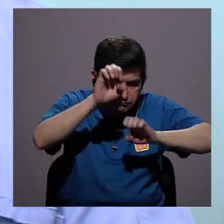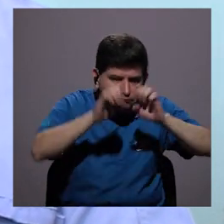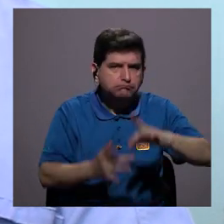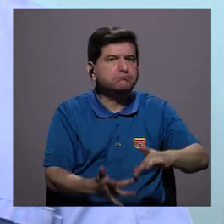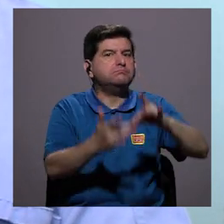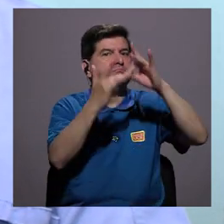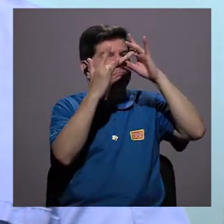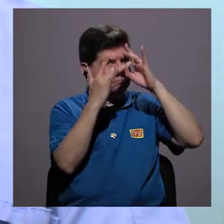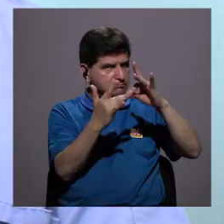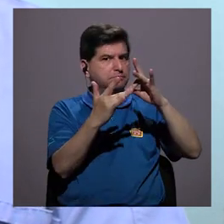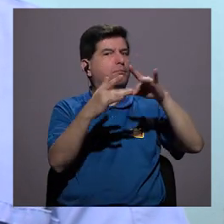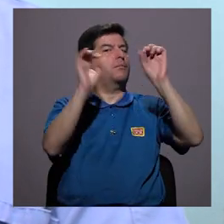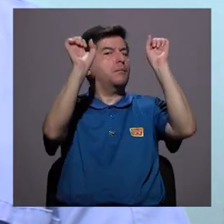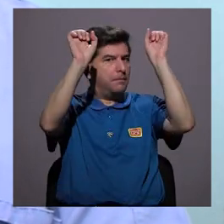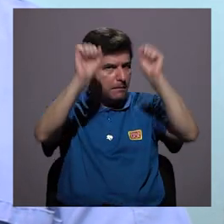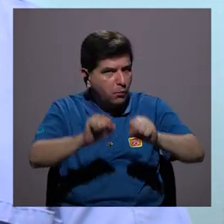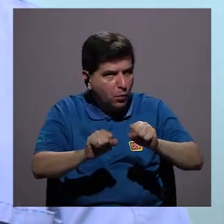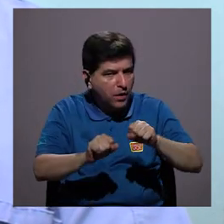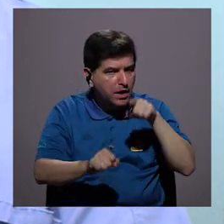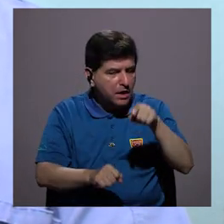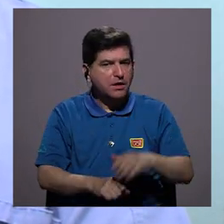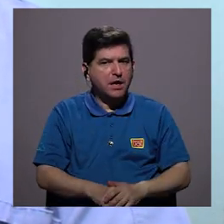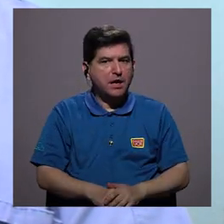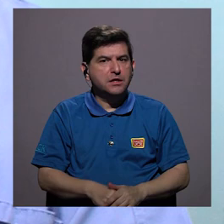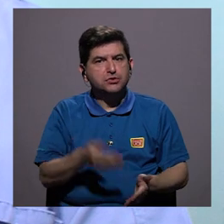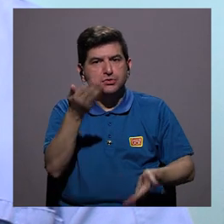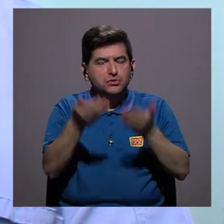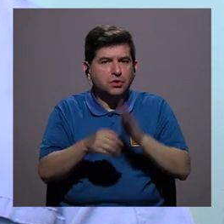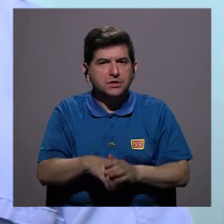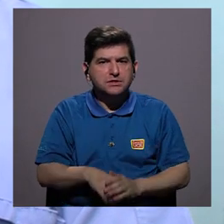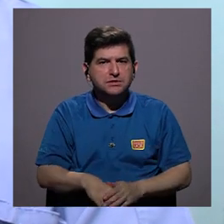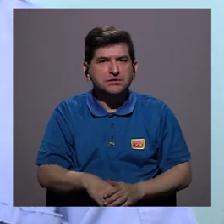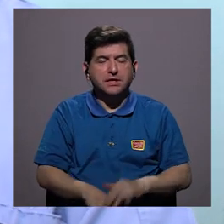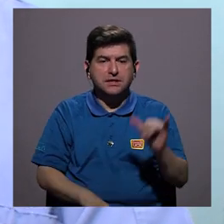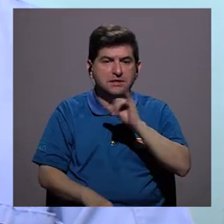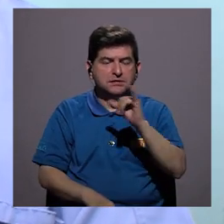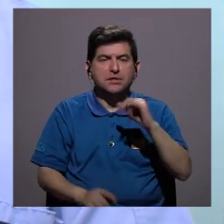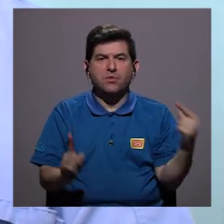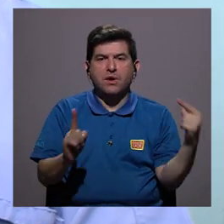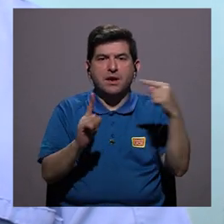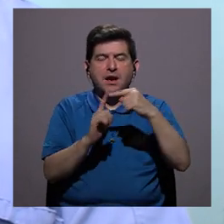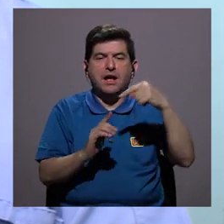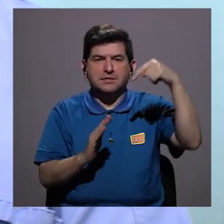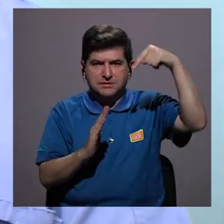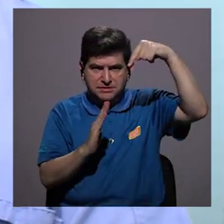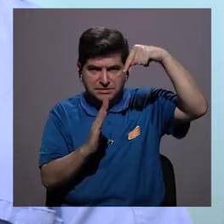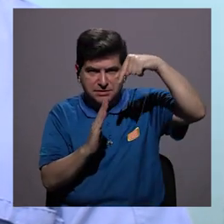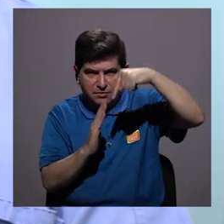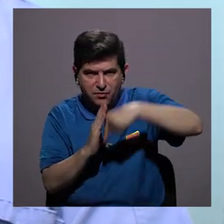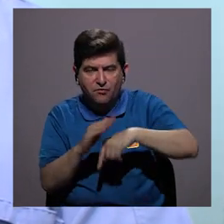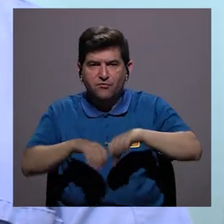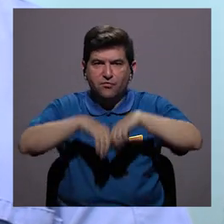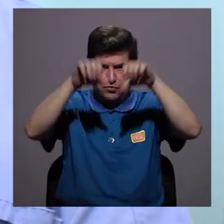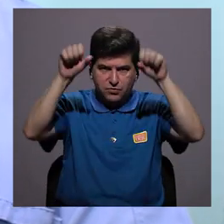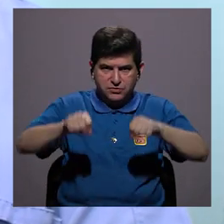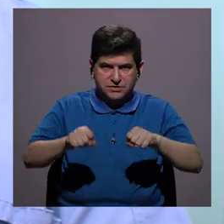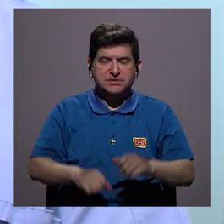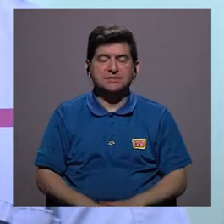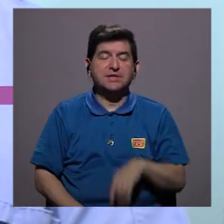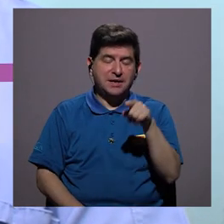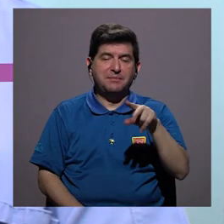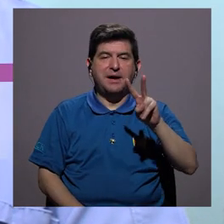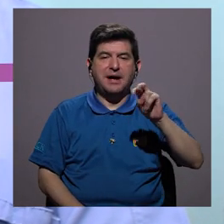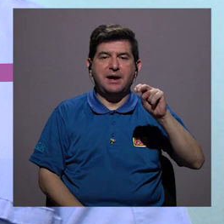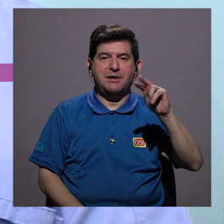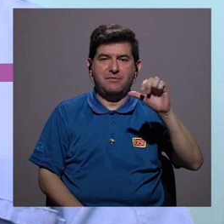valoración especializada, ya que puede ese coágulo haberse transmitido también hasta el sistema profundo, hacia las venas que vienen en medio de huesos